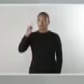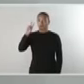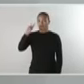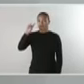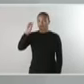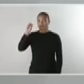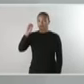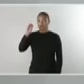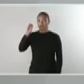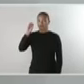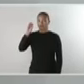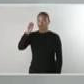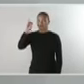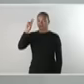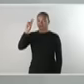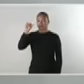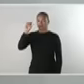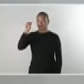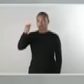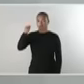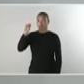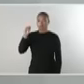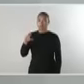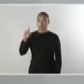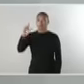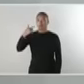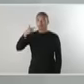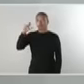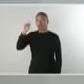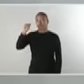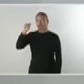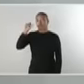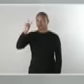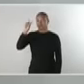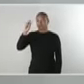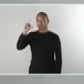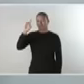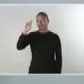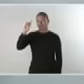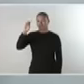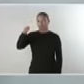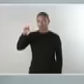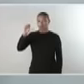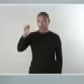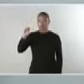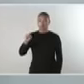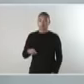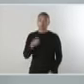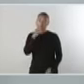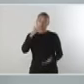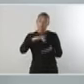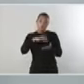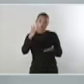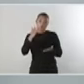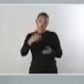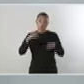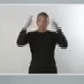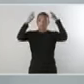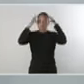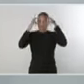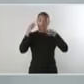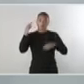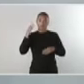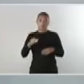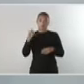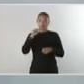ciudadano Gustavo Adolfo Cárdenas Gutiérrez gracias al que van a coronar el fin de semana